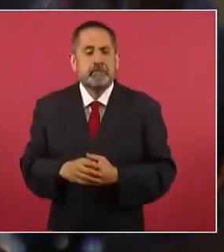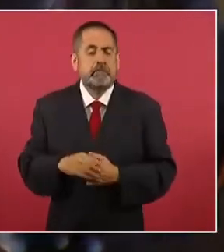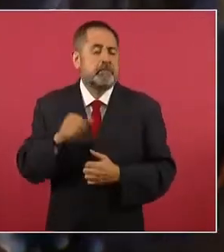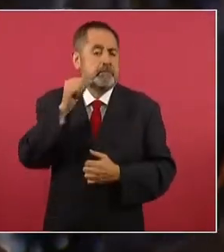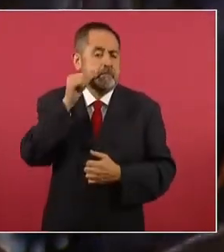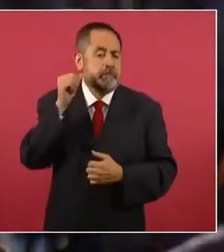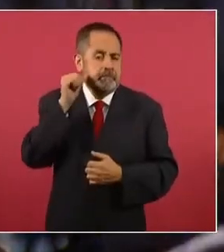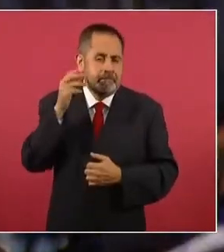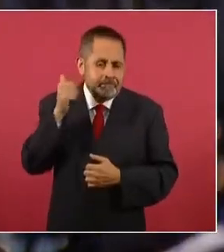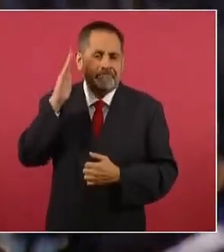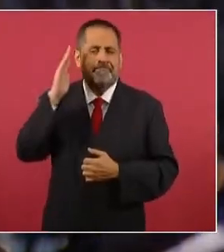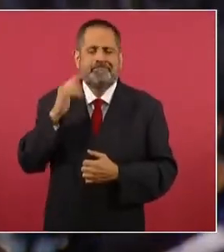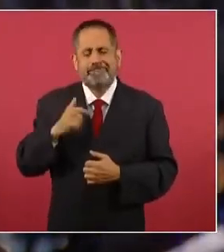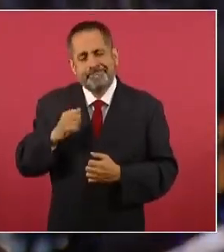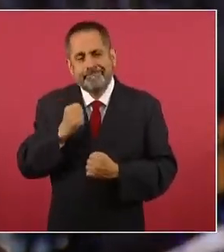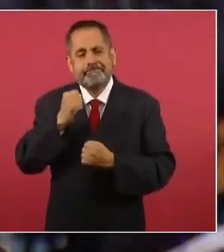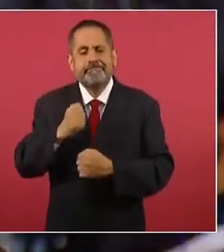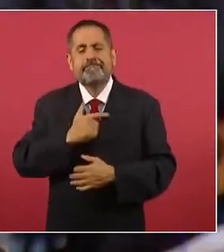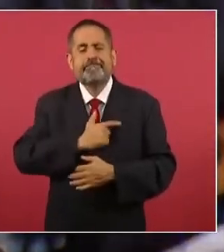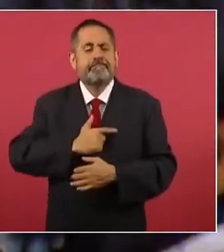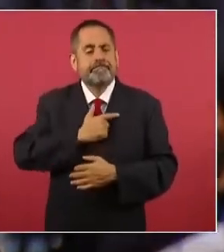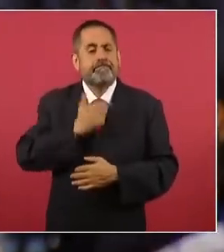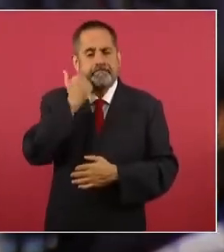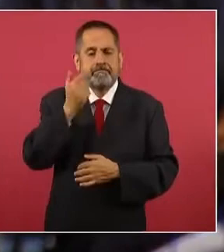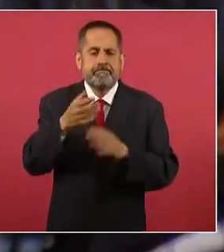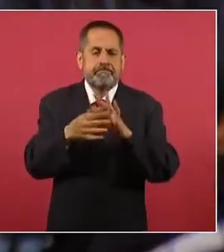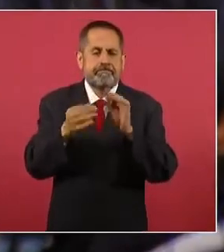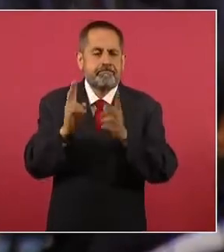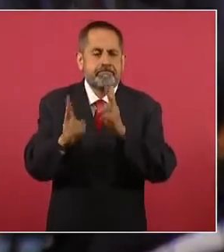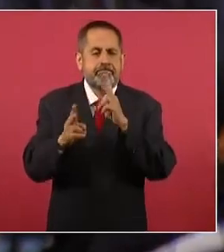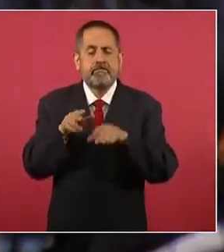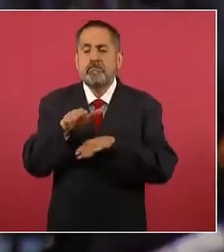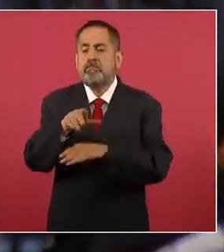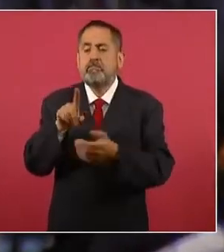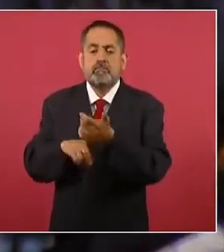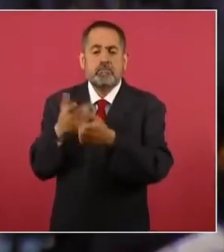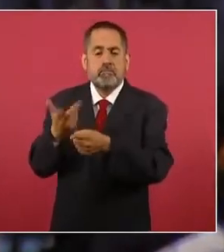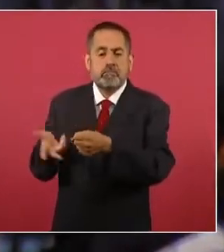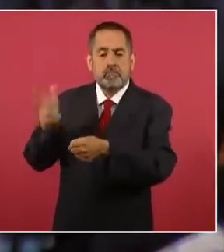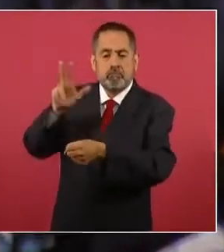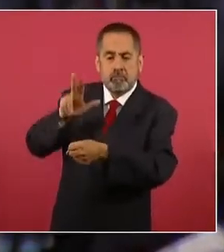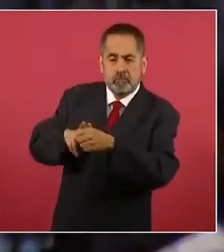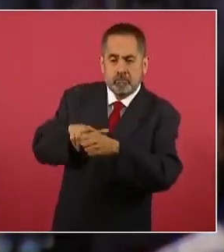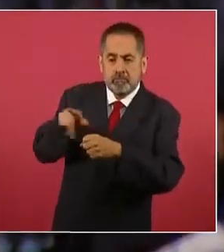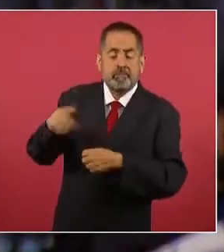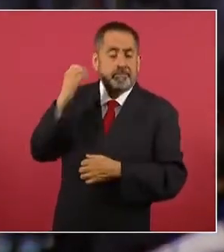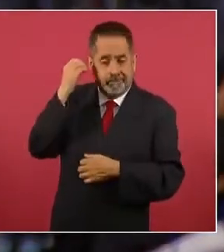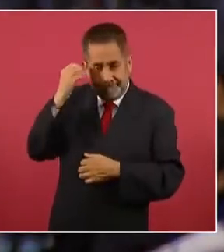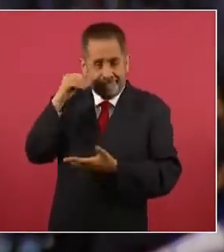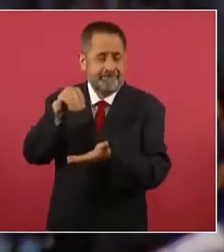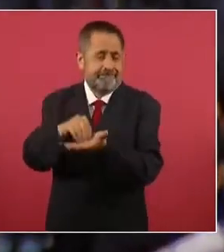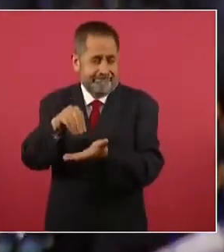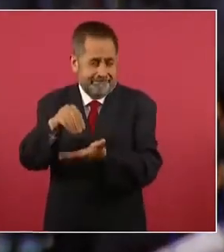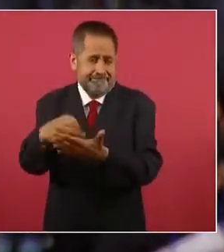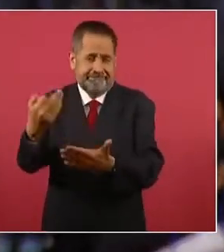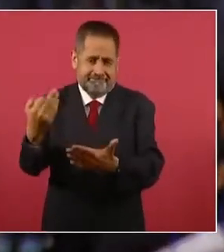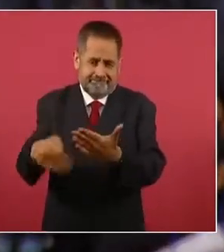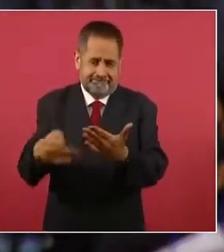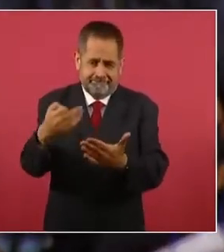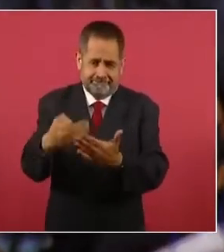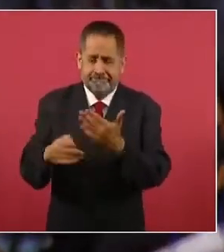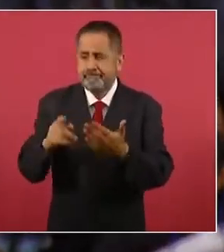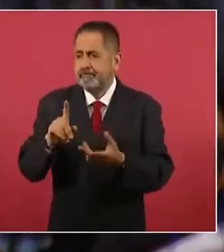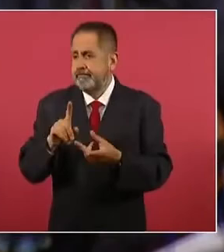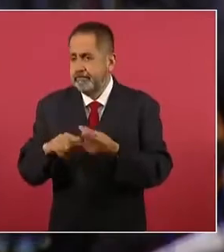gustado participar para poder exponer los temas de los hospitales en Oaxaca. Siguen pendientes,